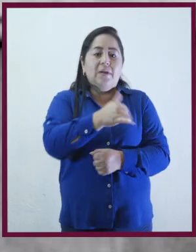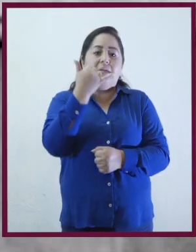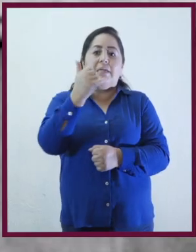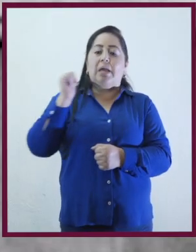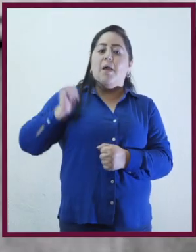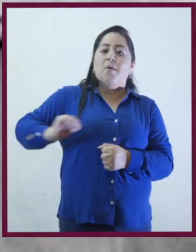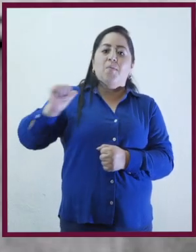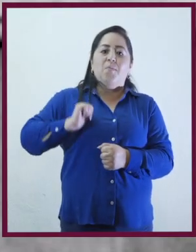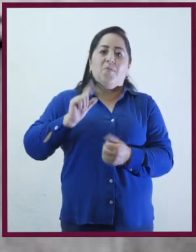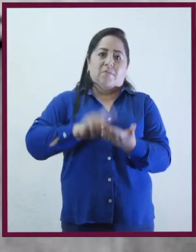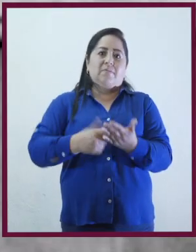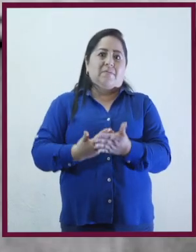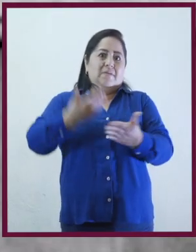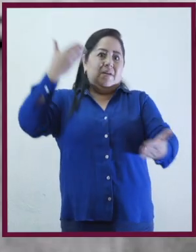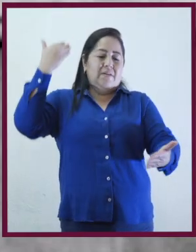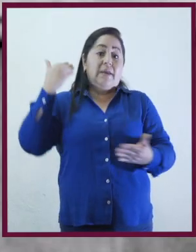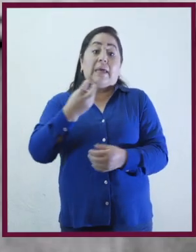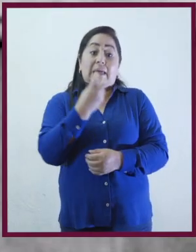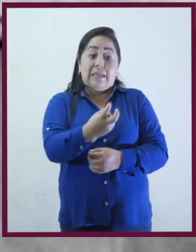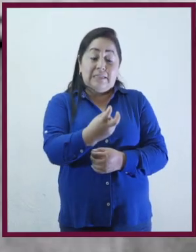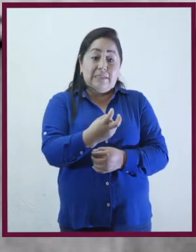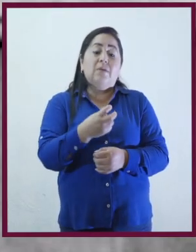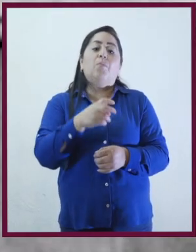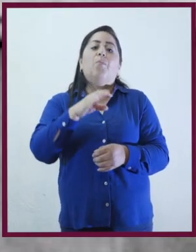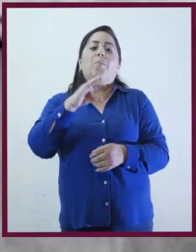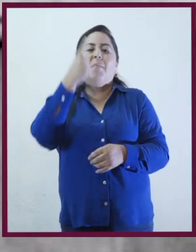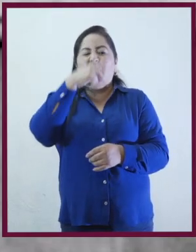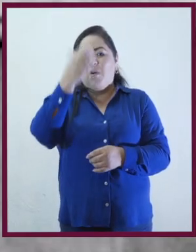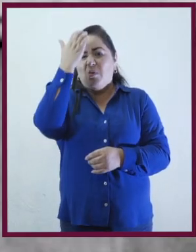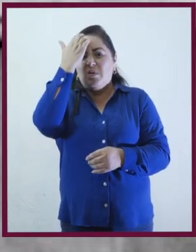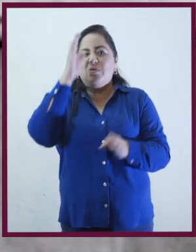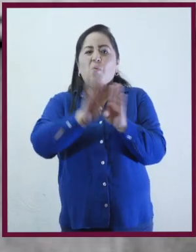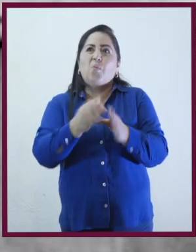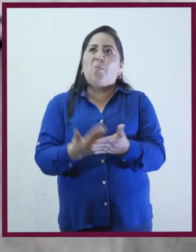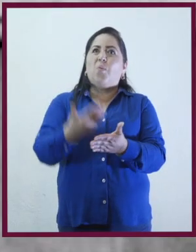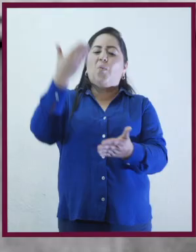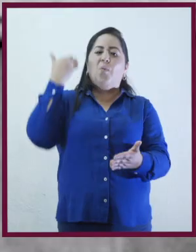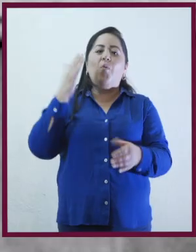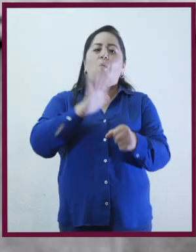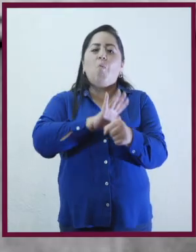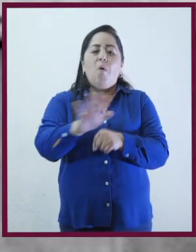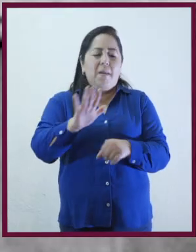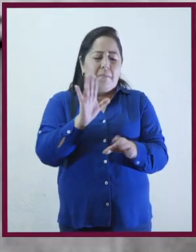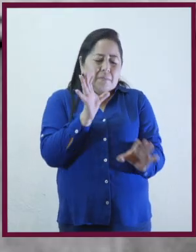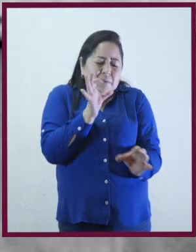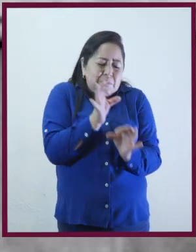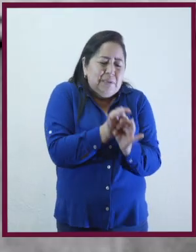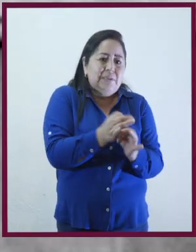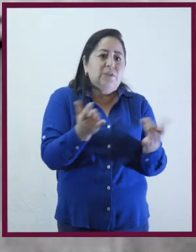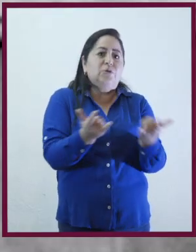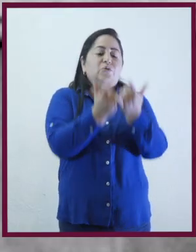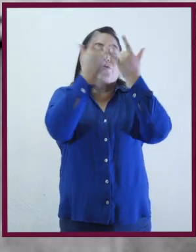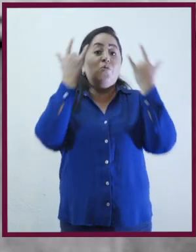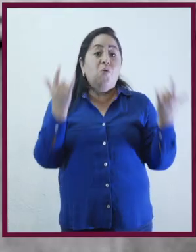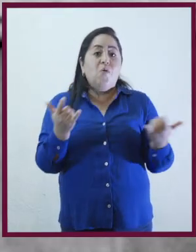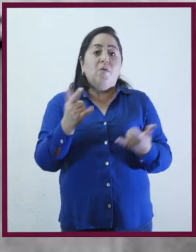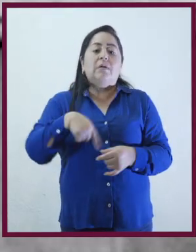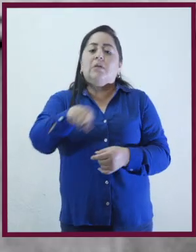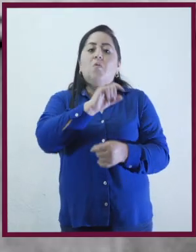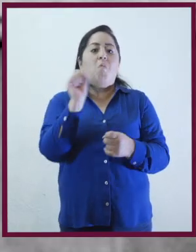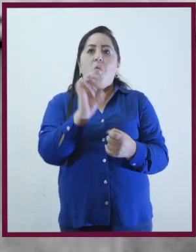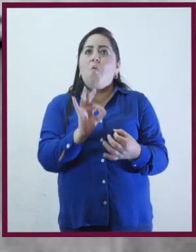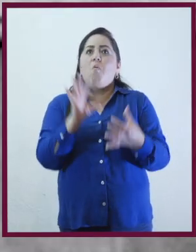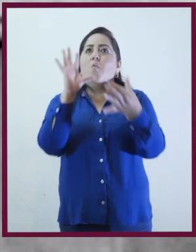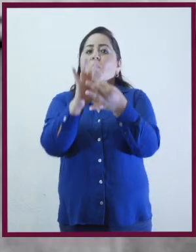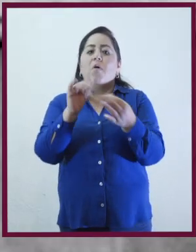una época del pasado. Este procedimiento para conocer el pasado es la microhistoria, la historia que no se